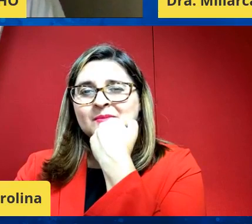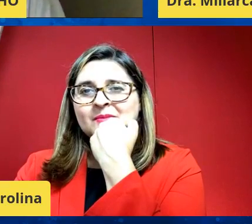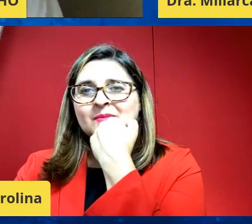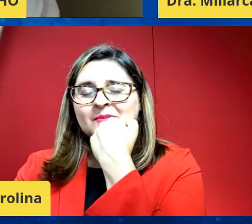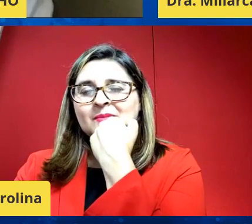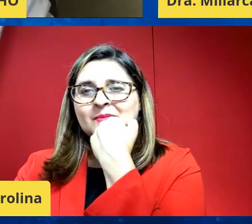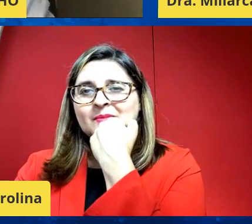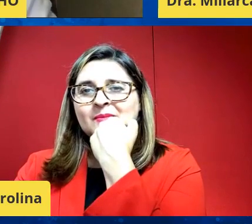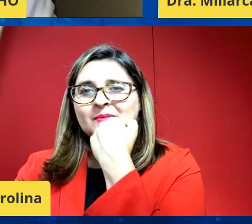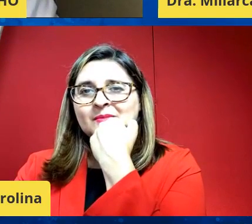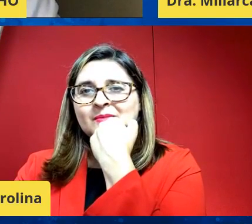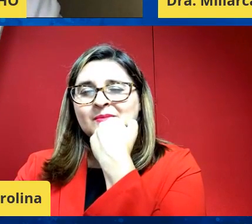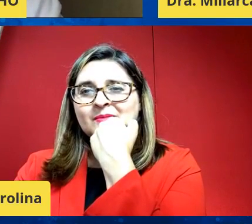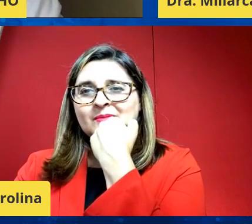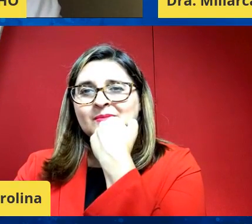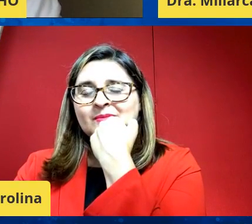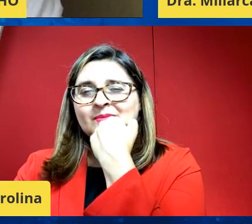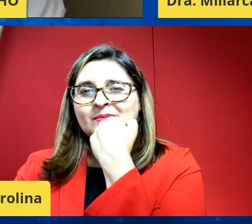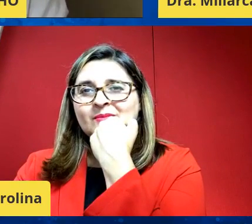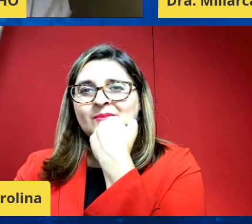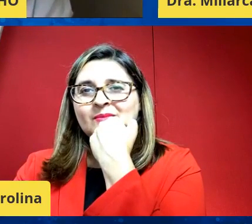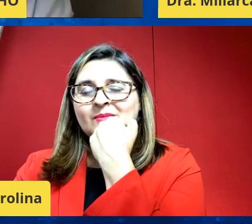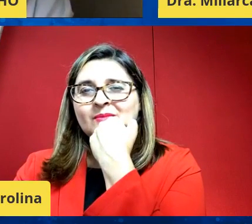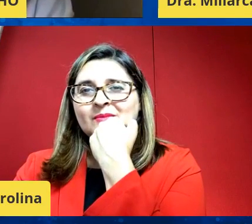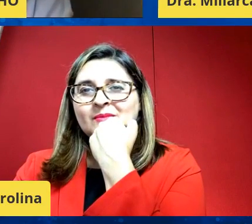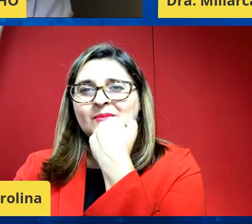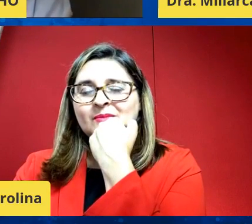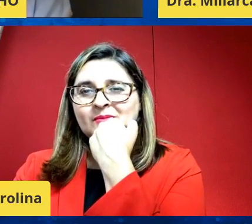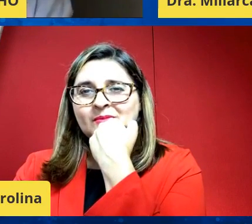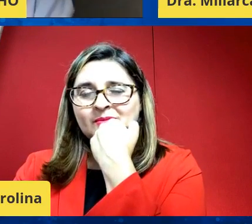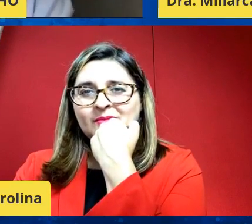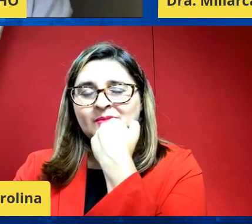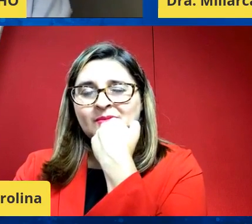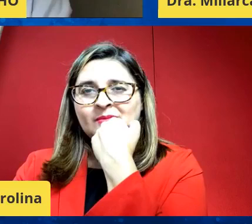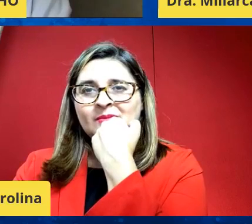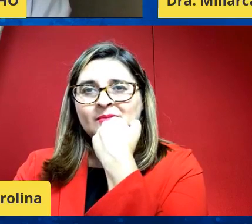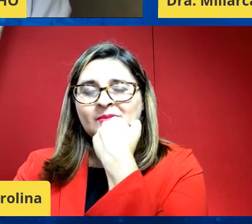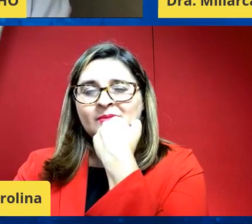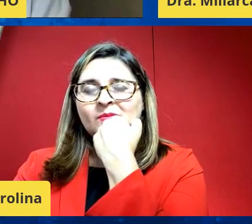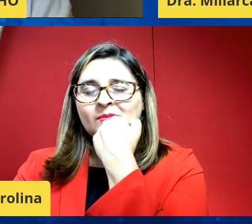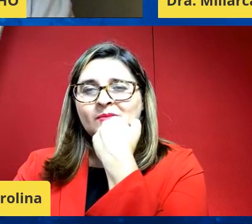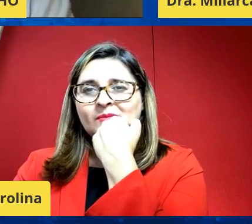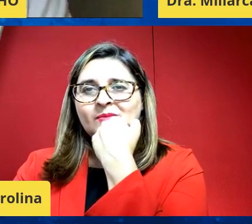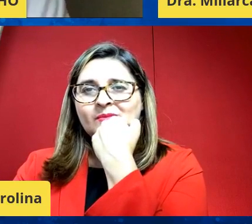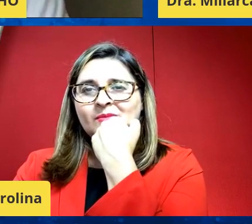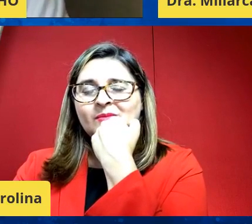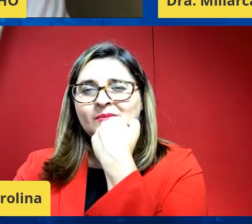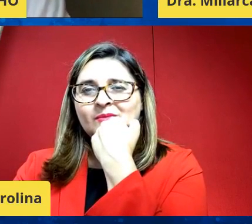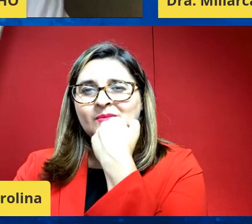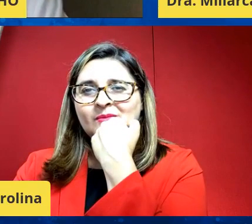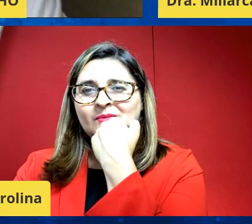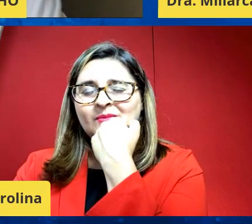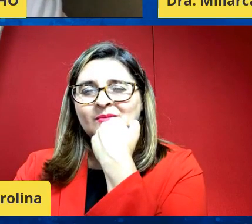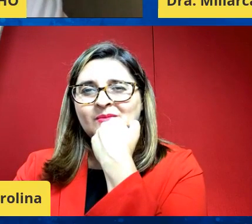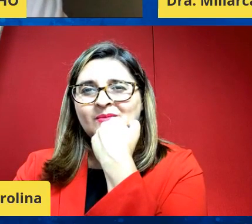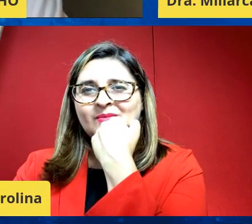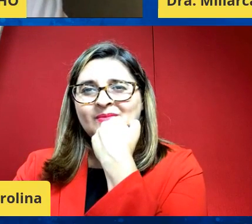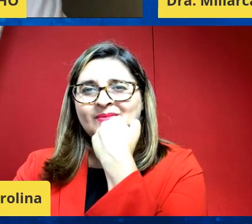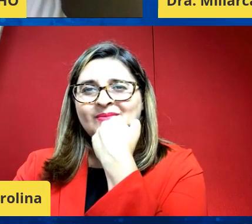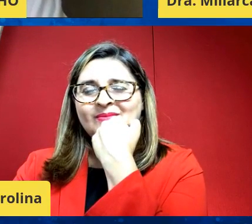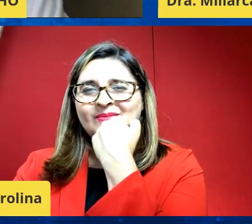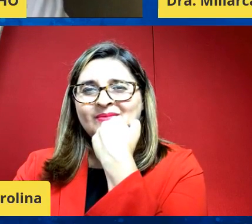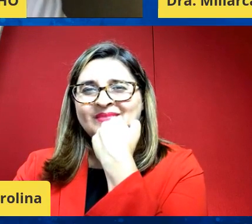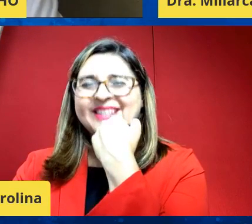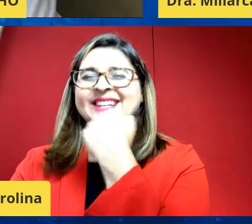ovnis. Eso, yo de eso no creo que exista en la Vía Láctea nadie. Así que estamos